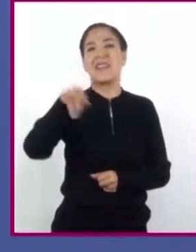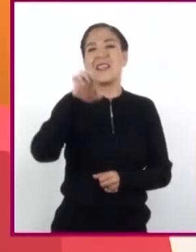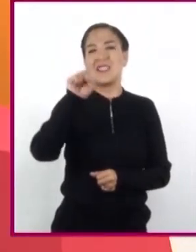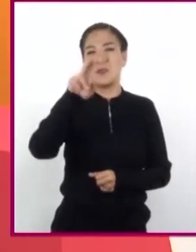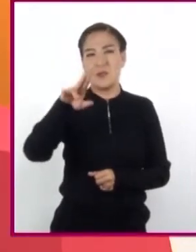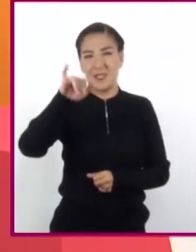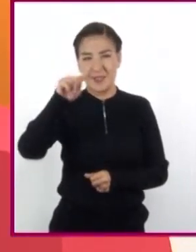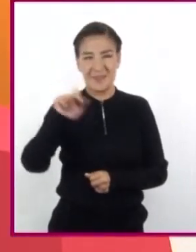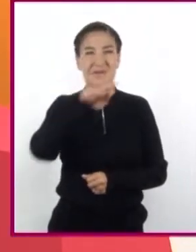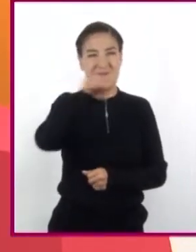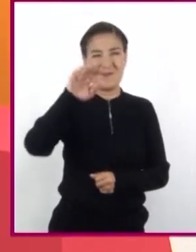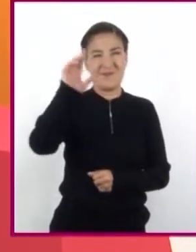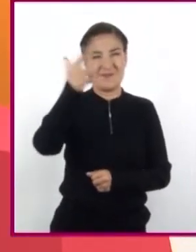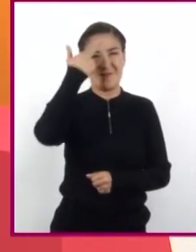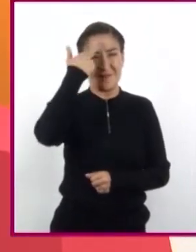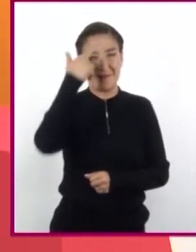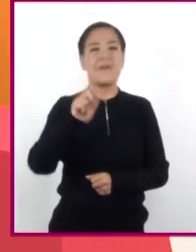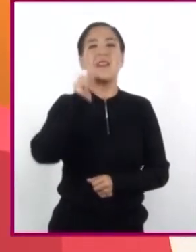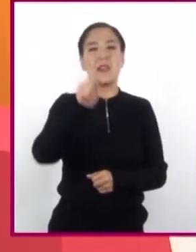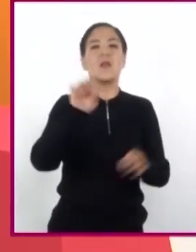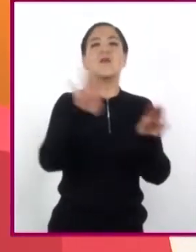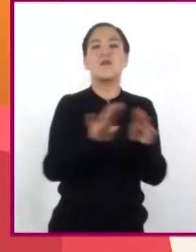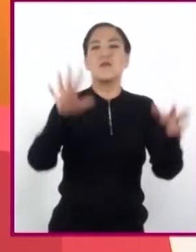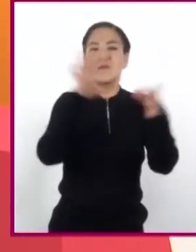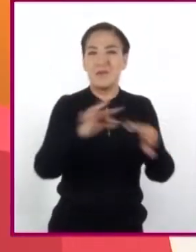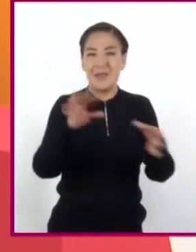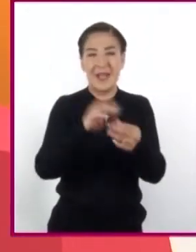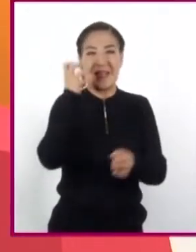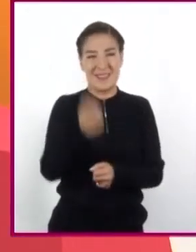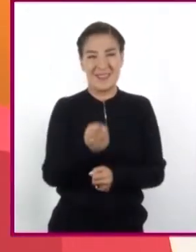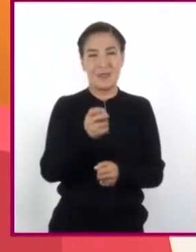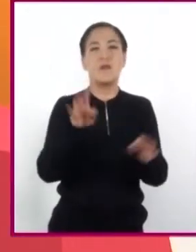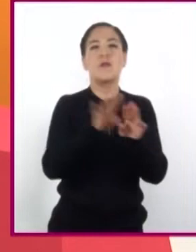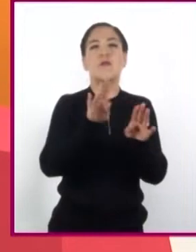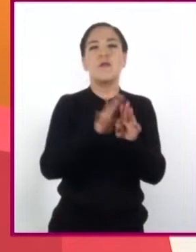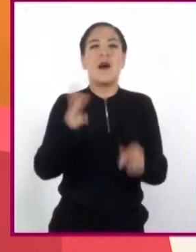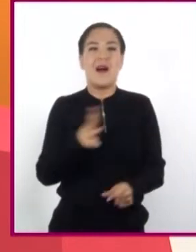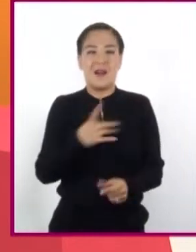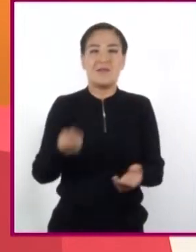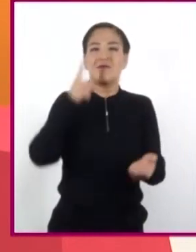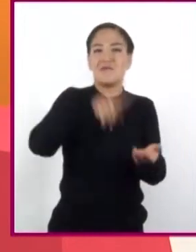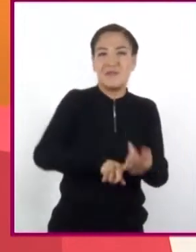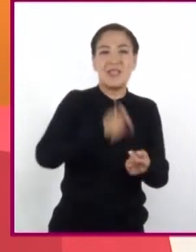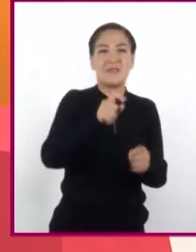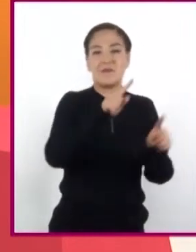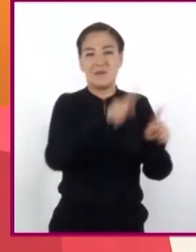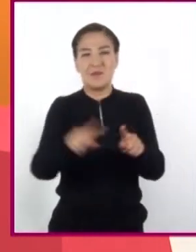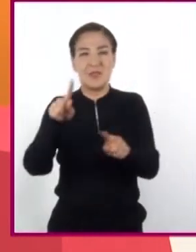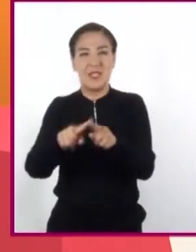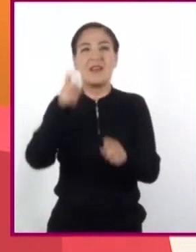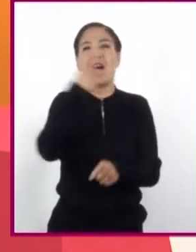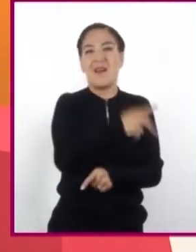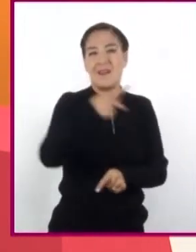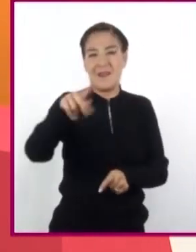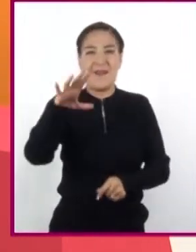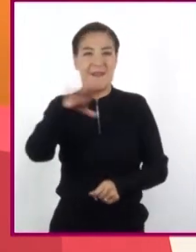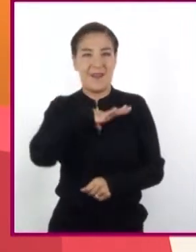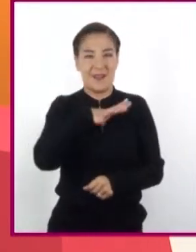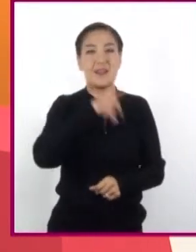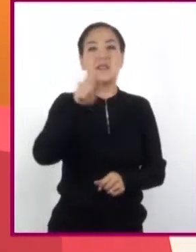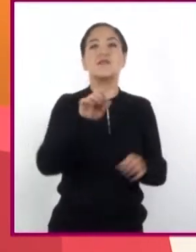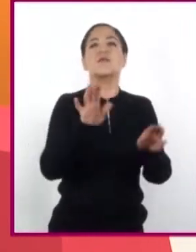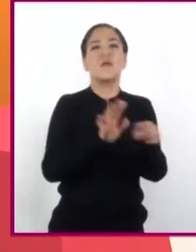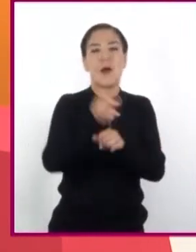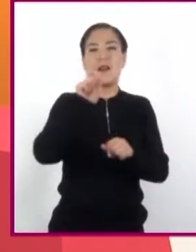recuerdan? Justo les platicaba que ellos pertenecían a uno de los dos cleros existentes, al clero